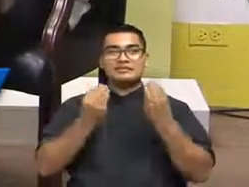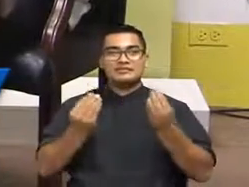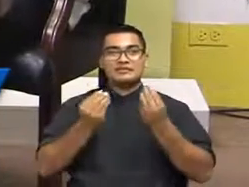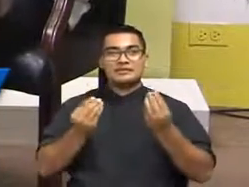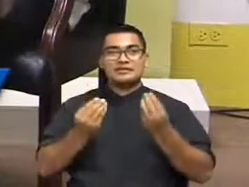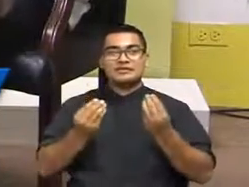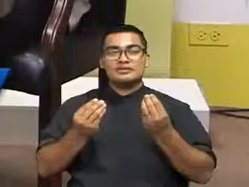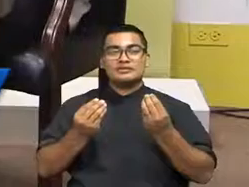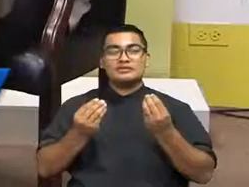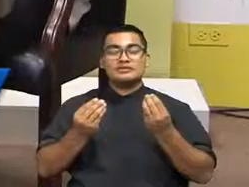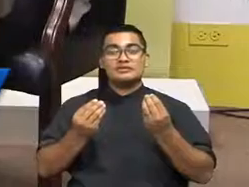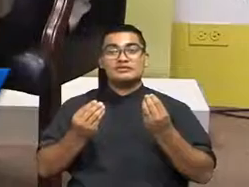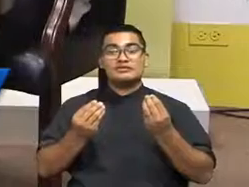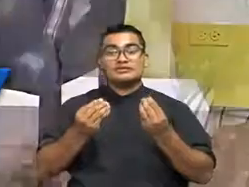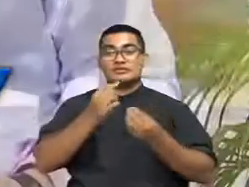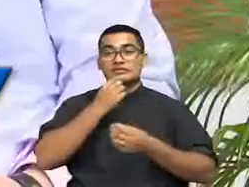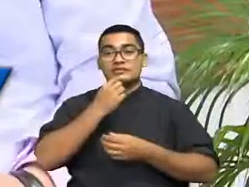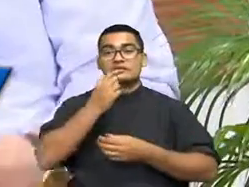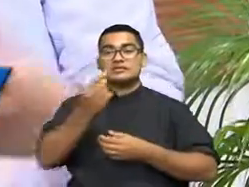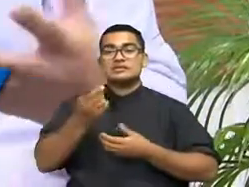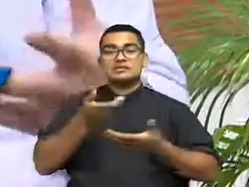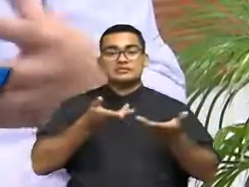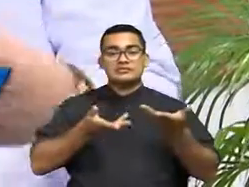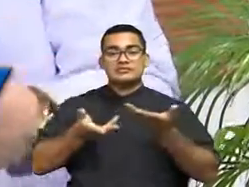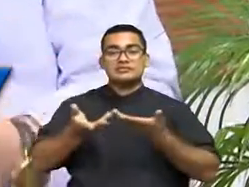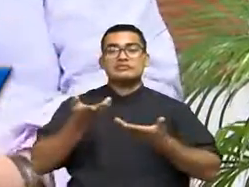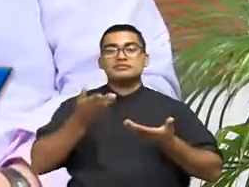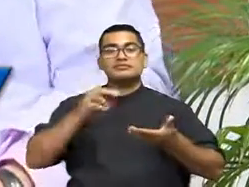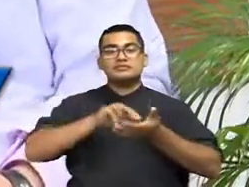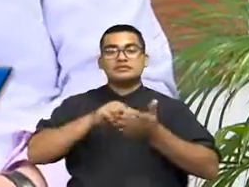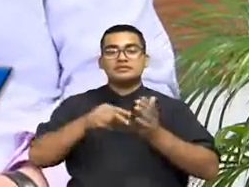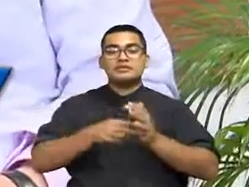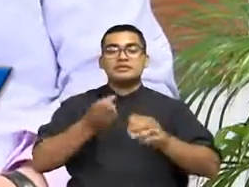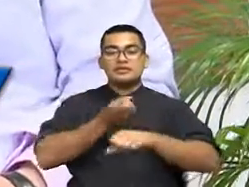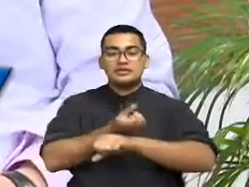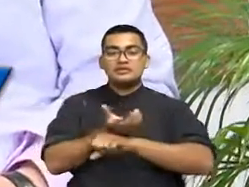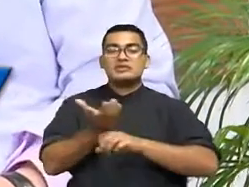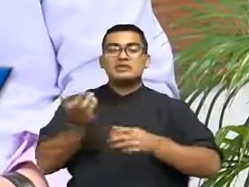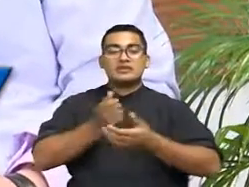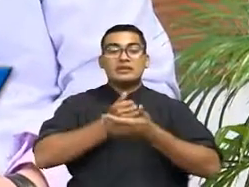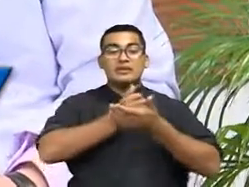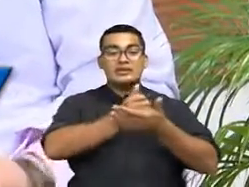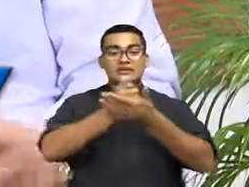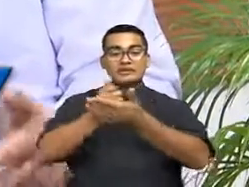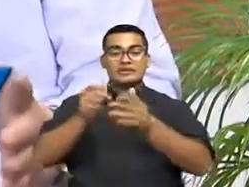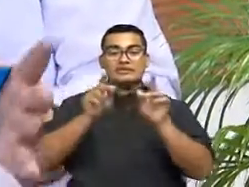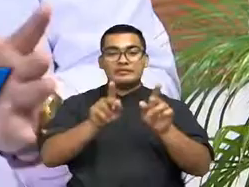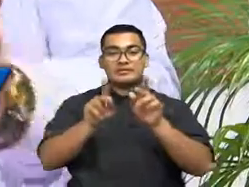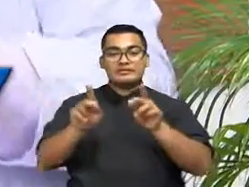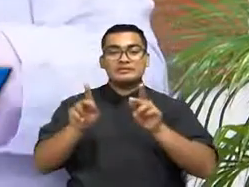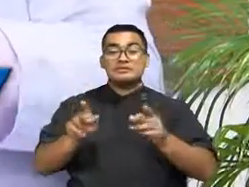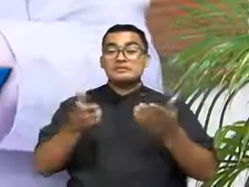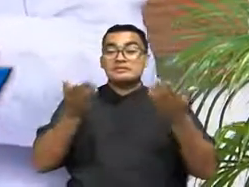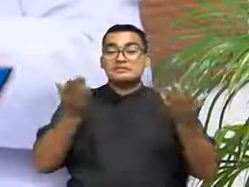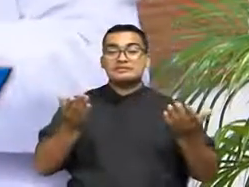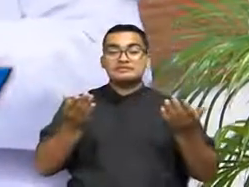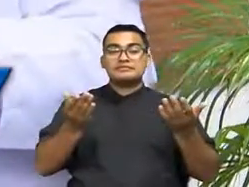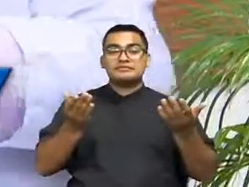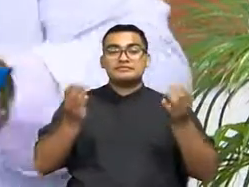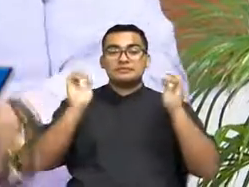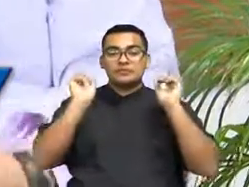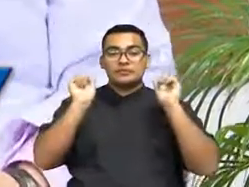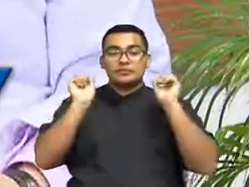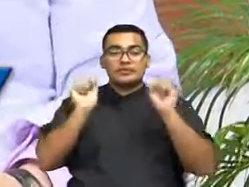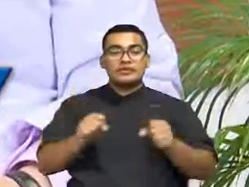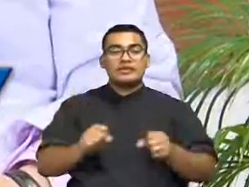oportunidad que nos dan de compartir con ustedes ciertos consejos que nos van a ayudar a la población para tener esta o vigilar